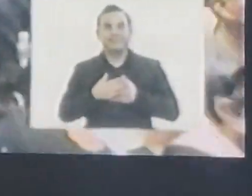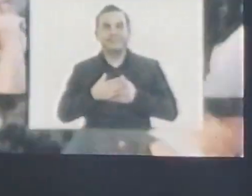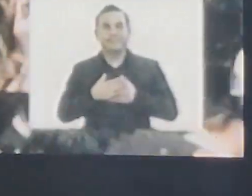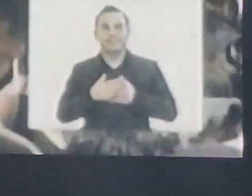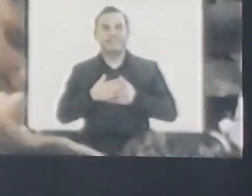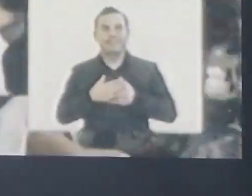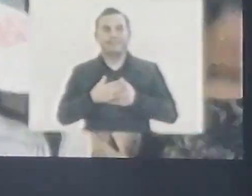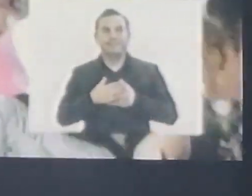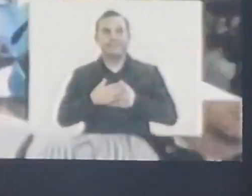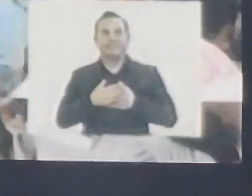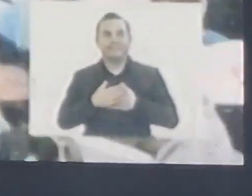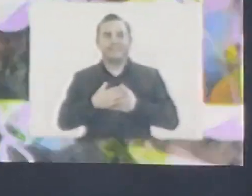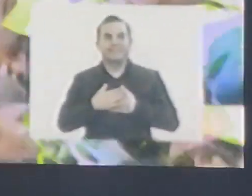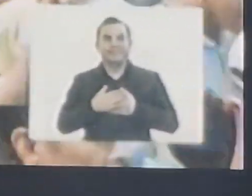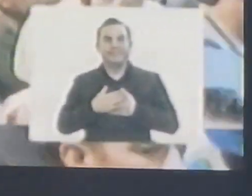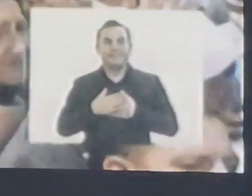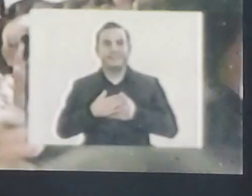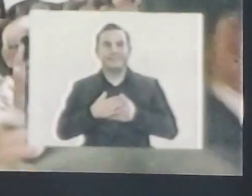que cante.